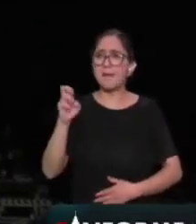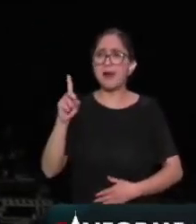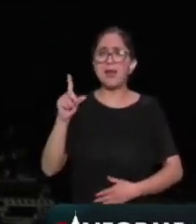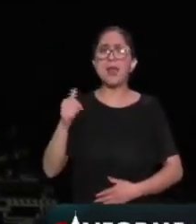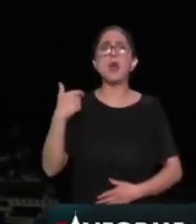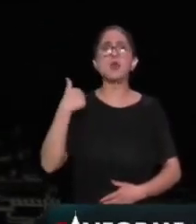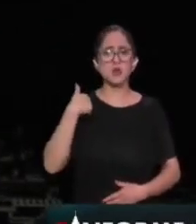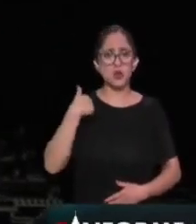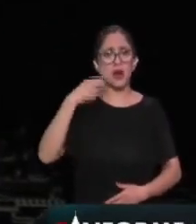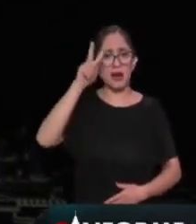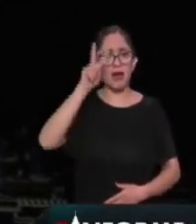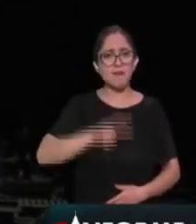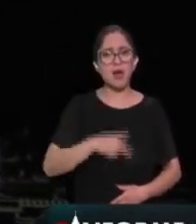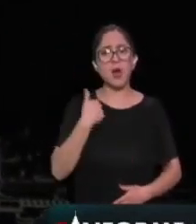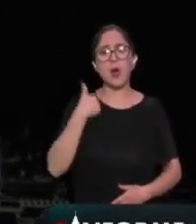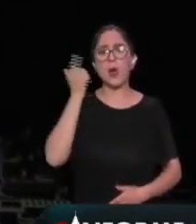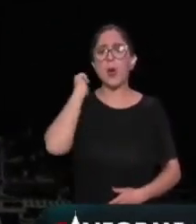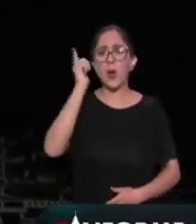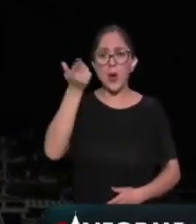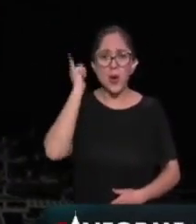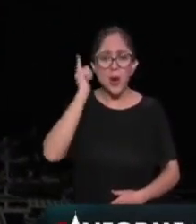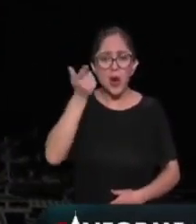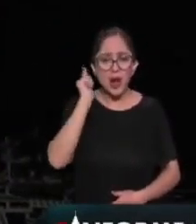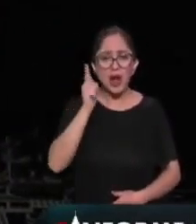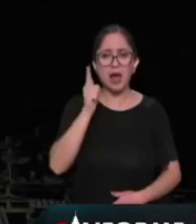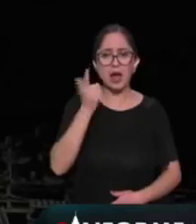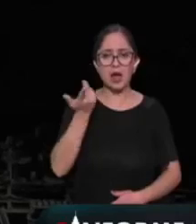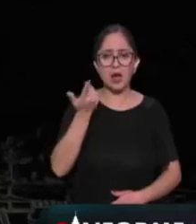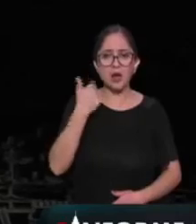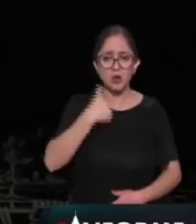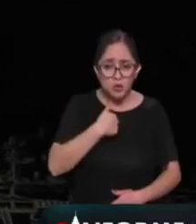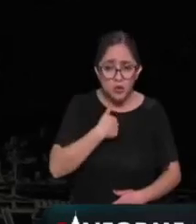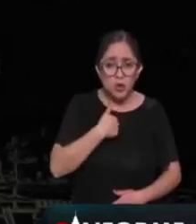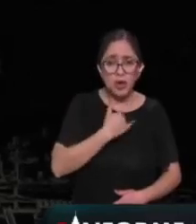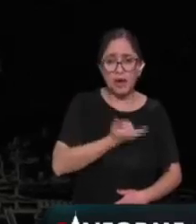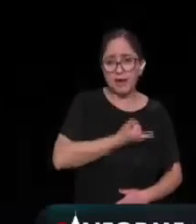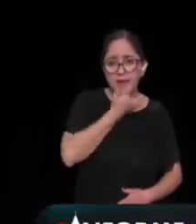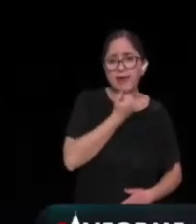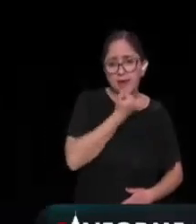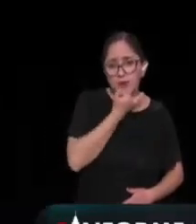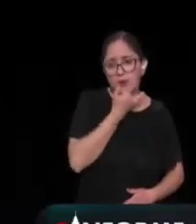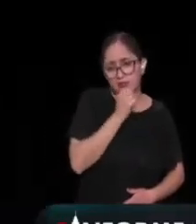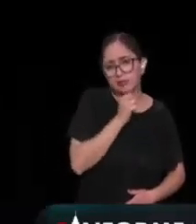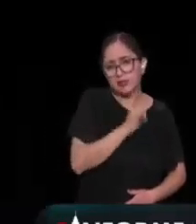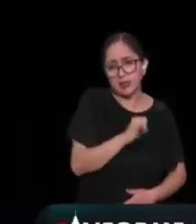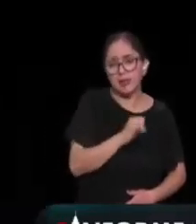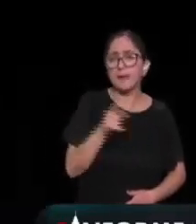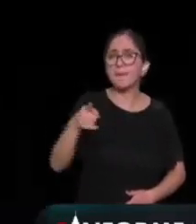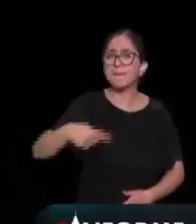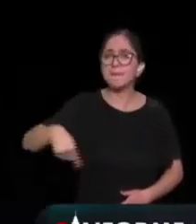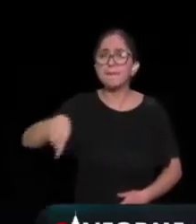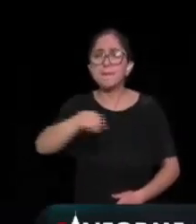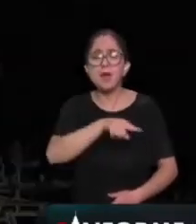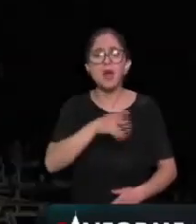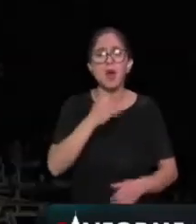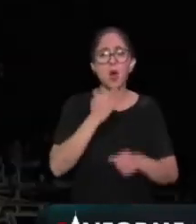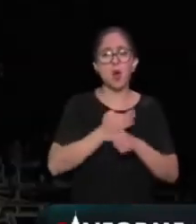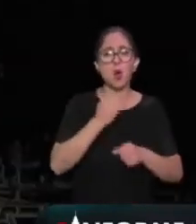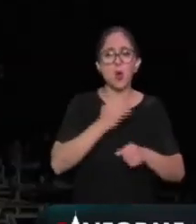mucha esperanza, esperemos que me equivoque, esperemos que me equivoque. Y repito, los que están